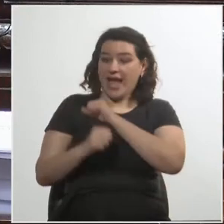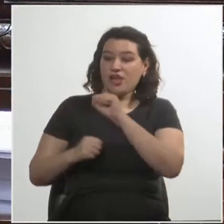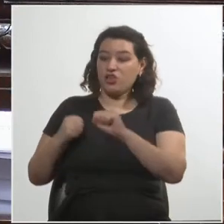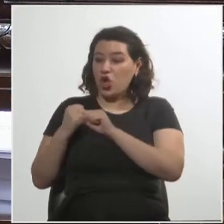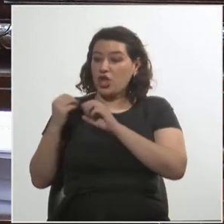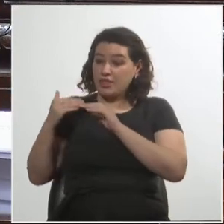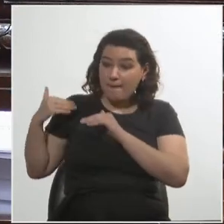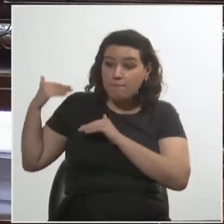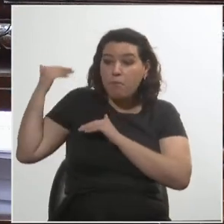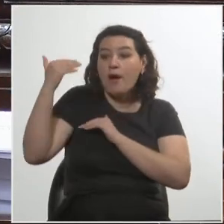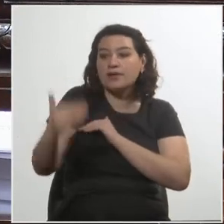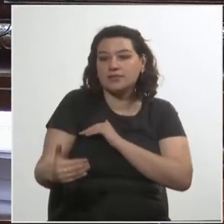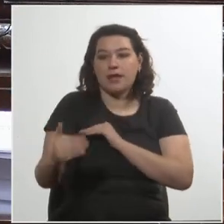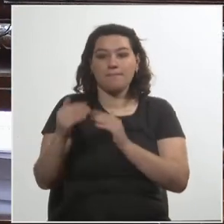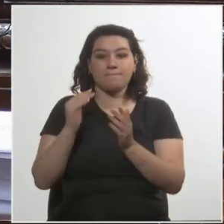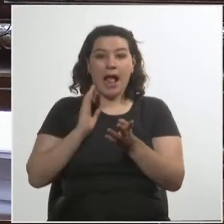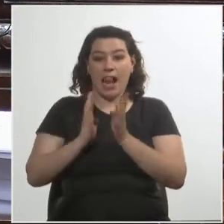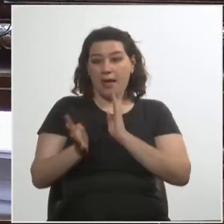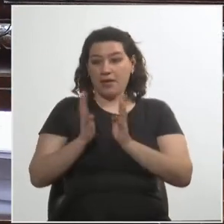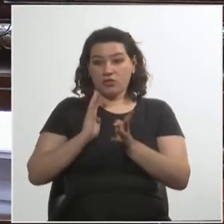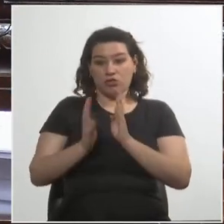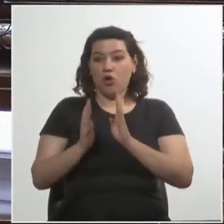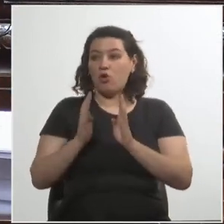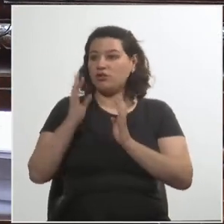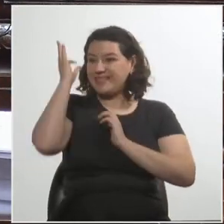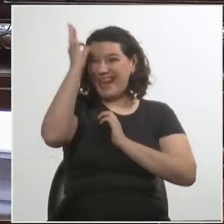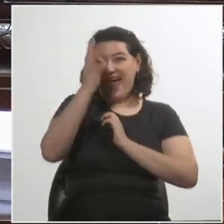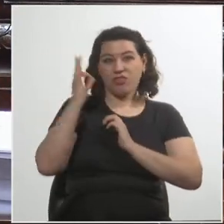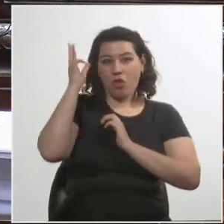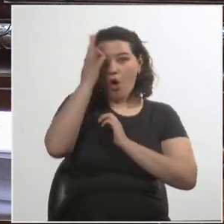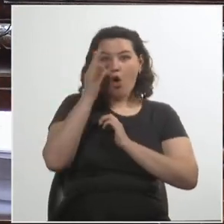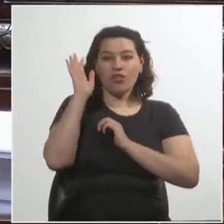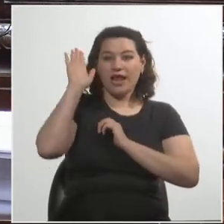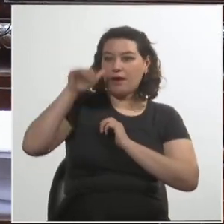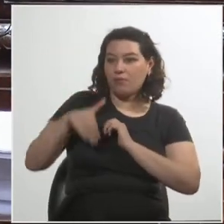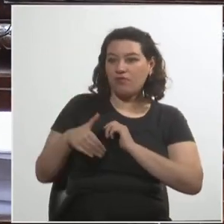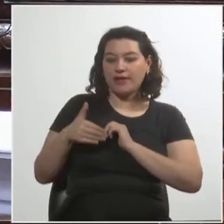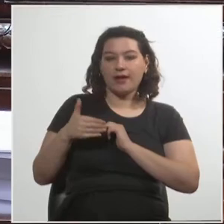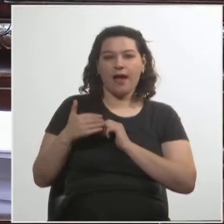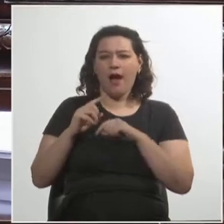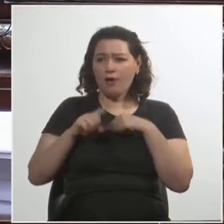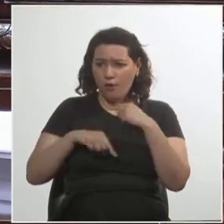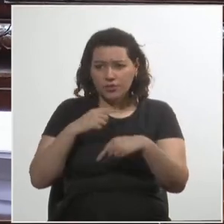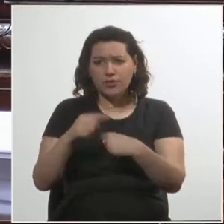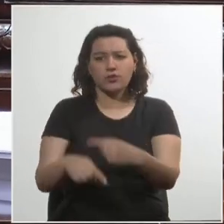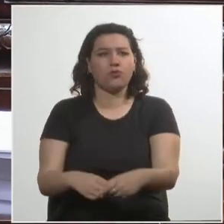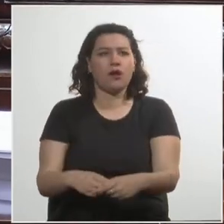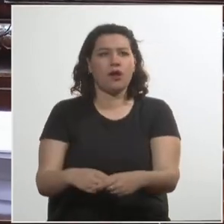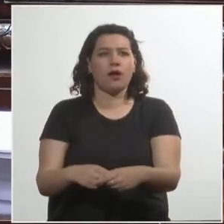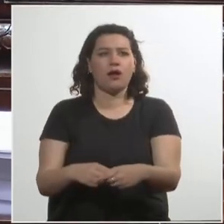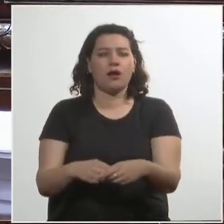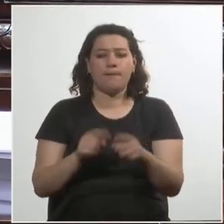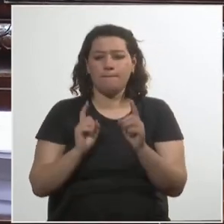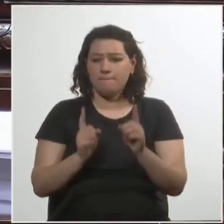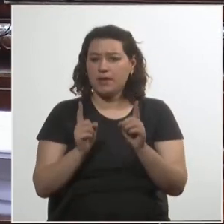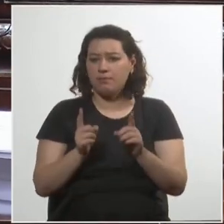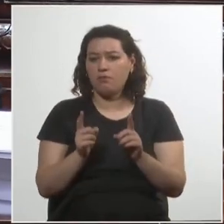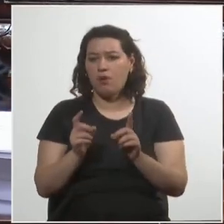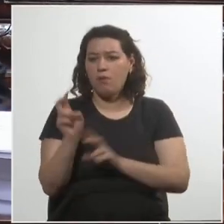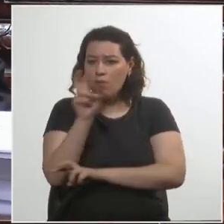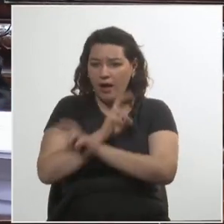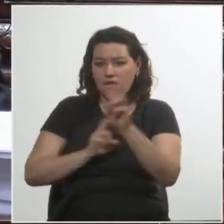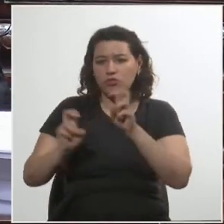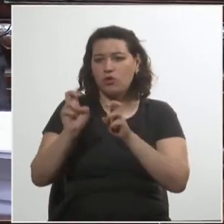El parlamento Nacional el senado de la República continúa en un camino de reparación